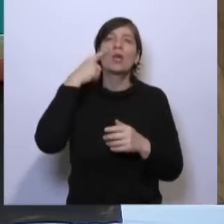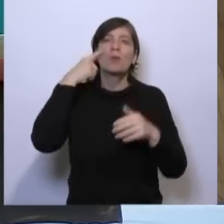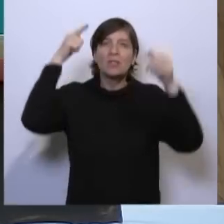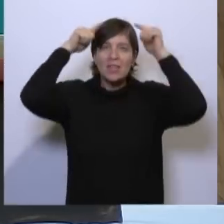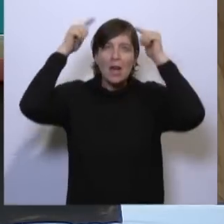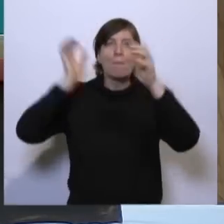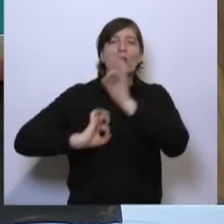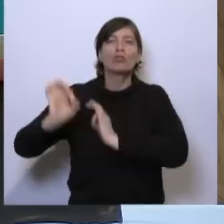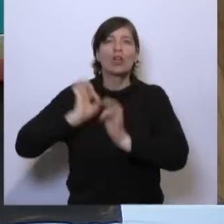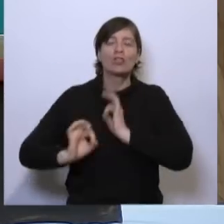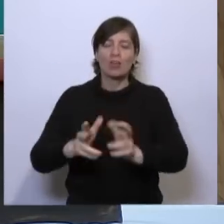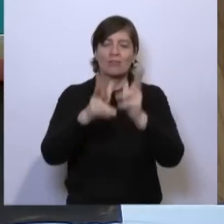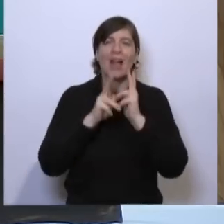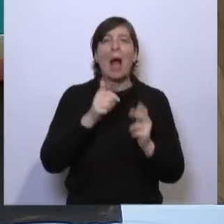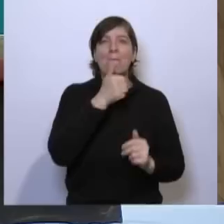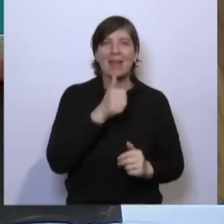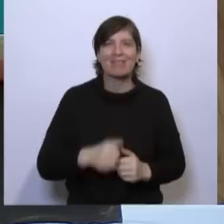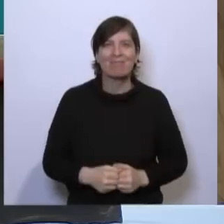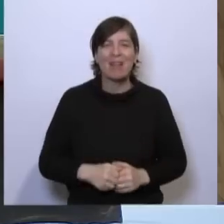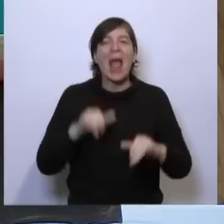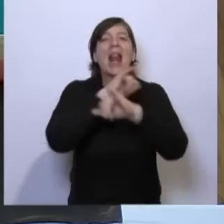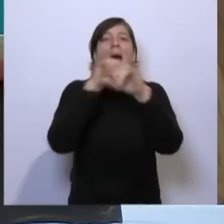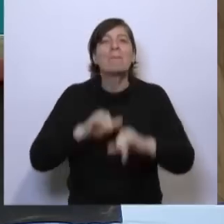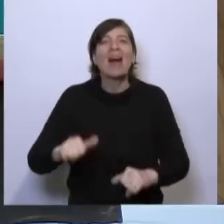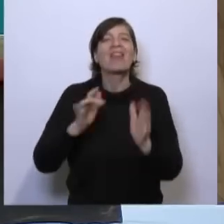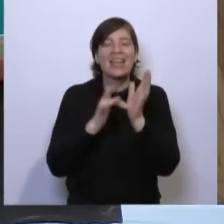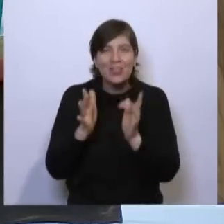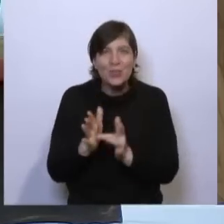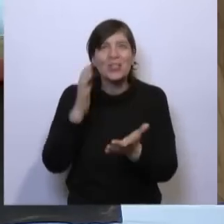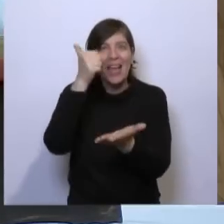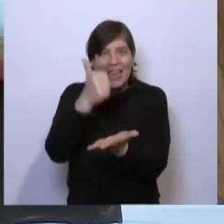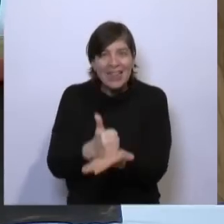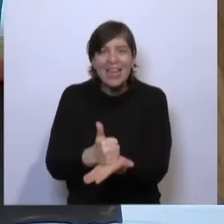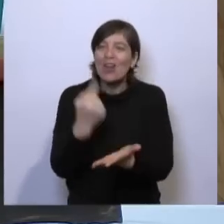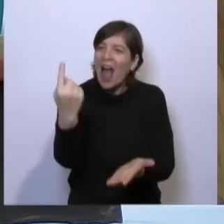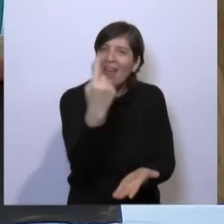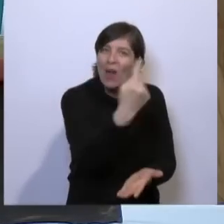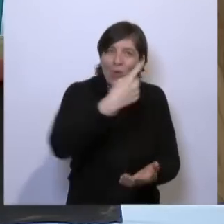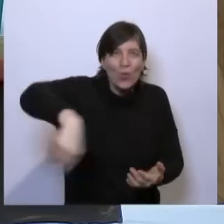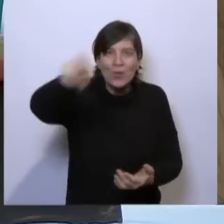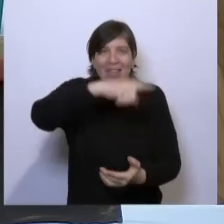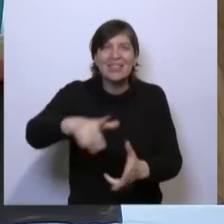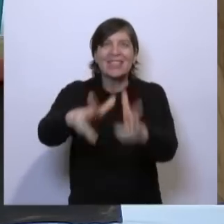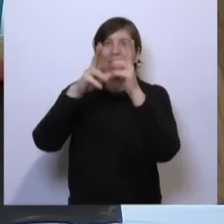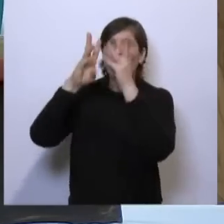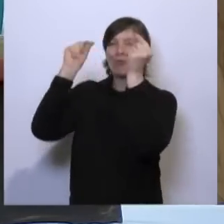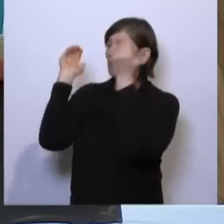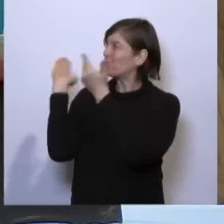vives y reinas por los siglos de los siglos, amén. La paz de Jesús esté con cada uno de